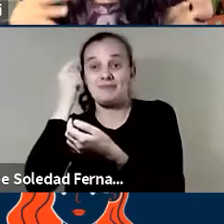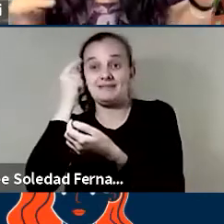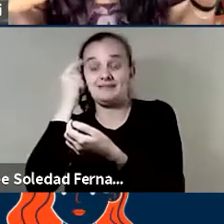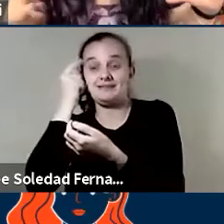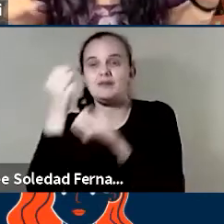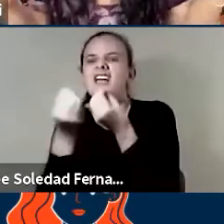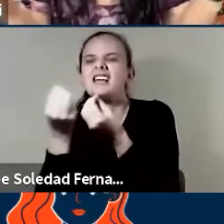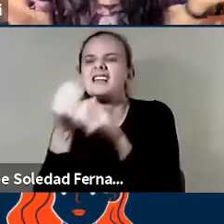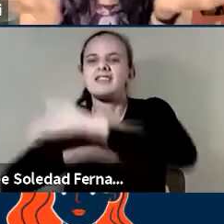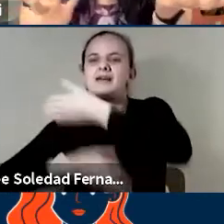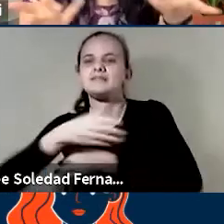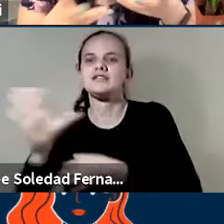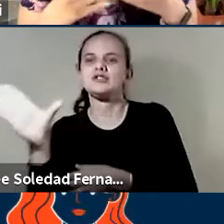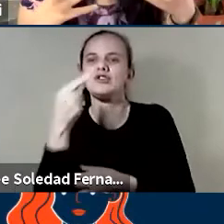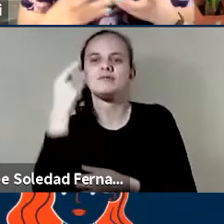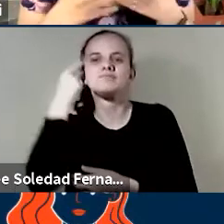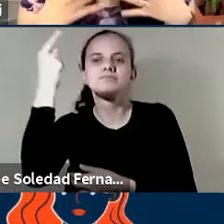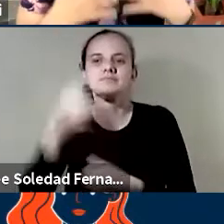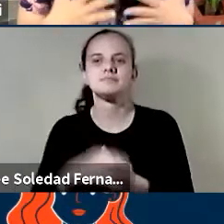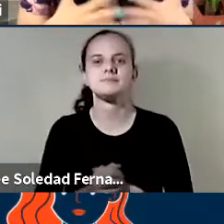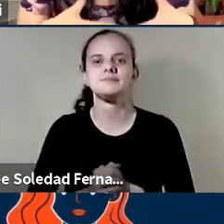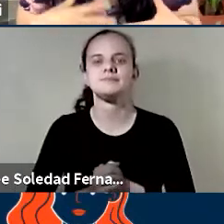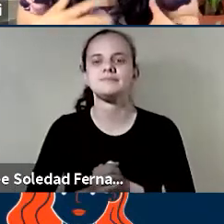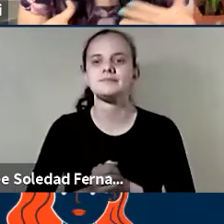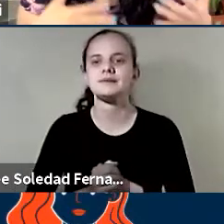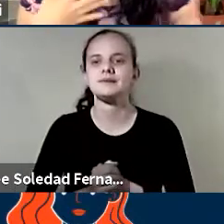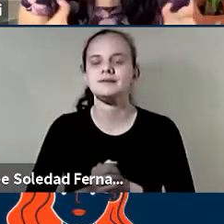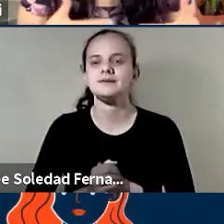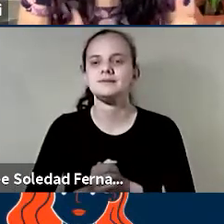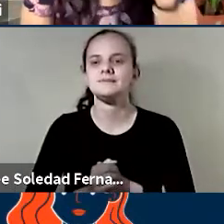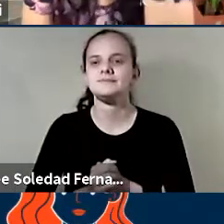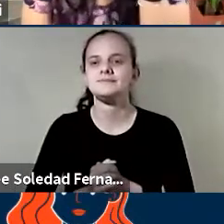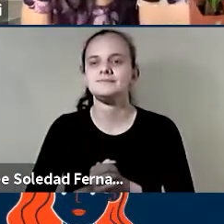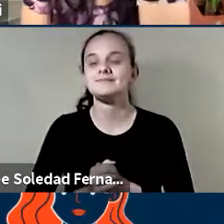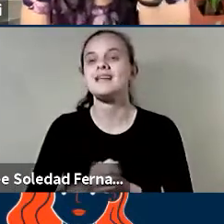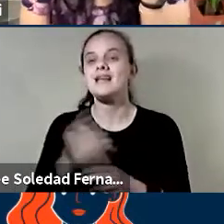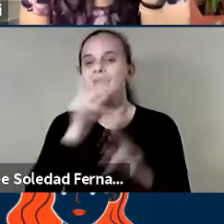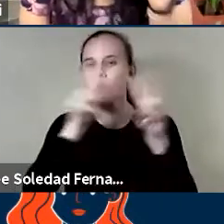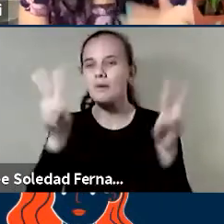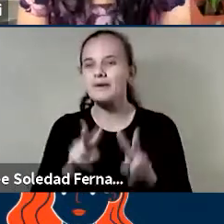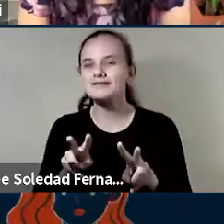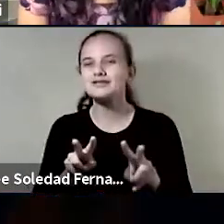para entender que todos estemos en la misma página pensando en qué es discapacidad.